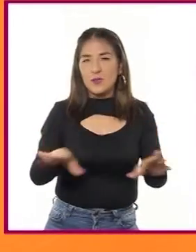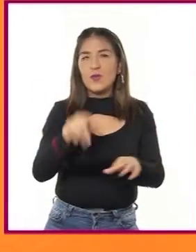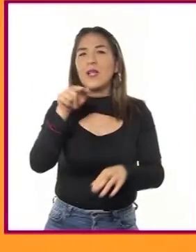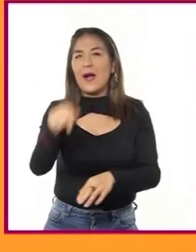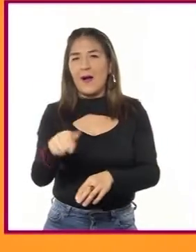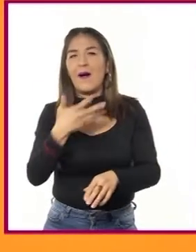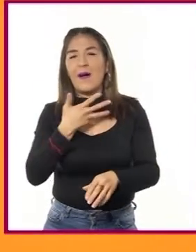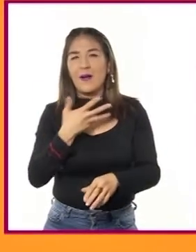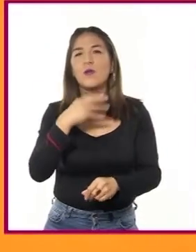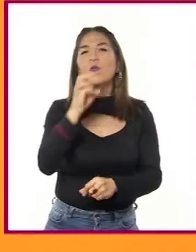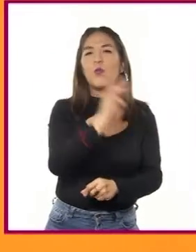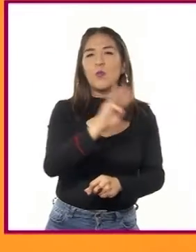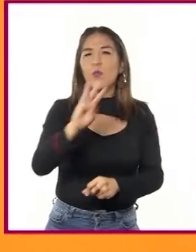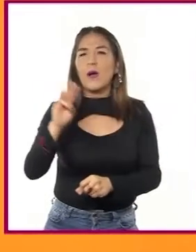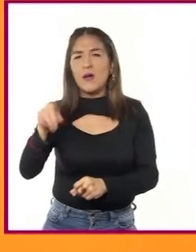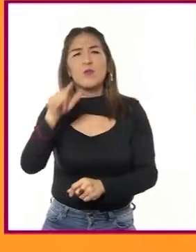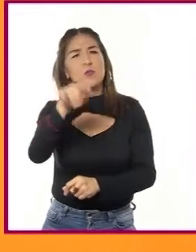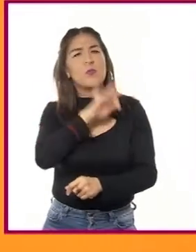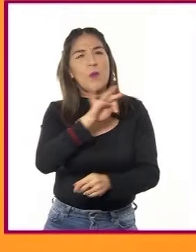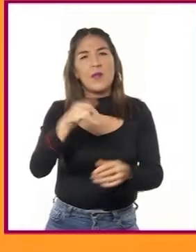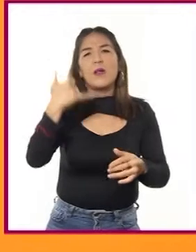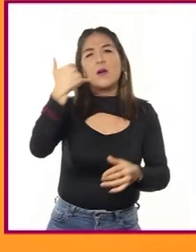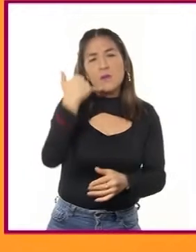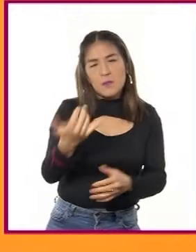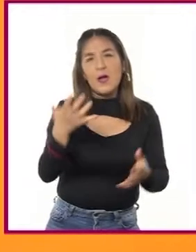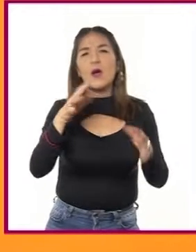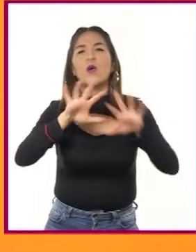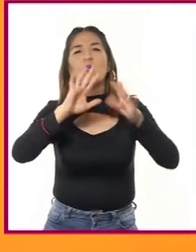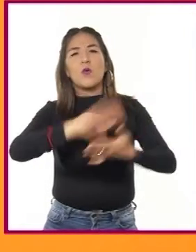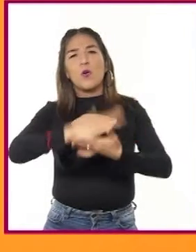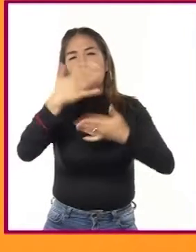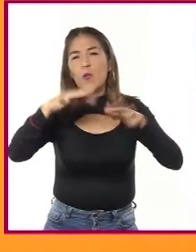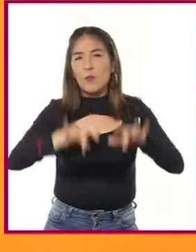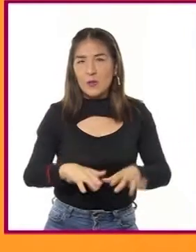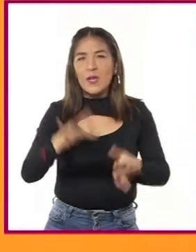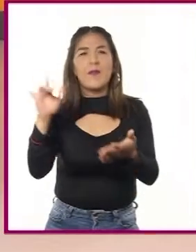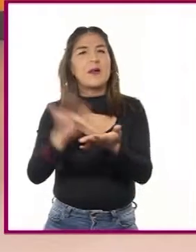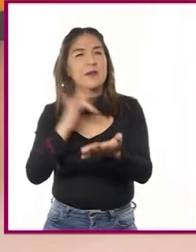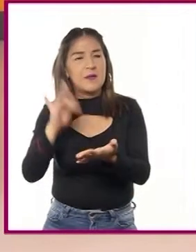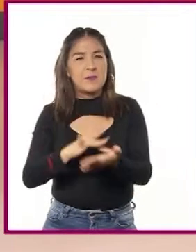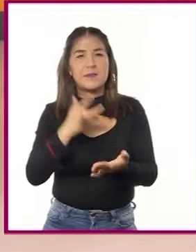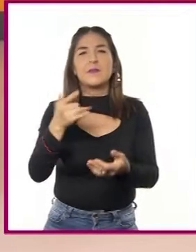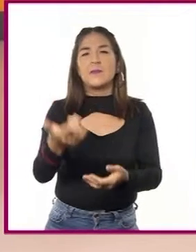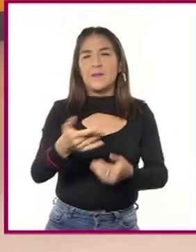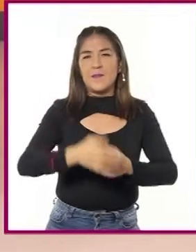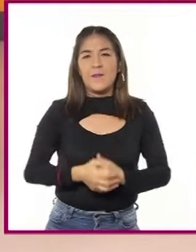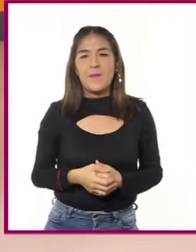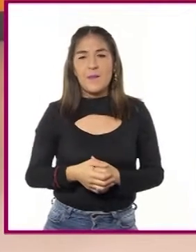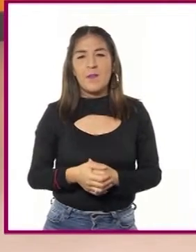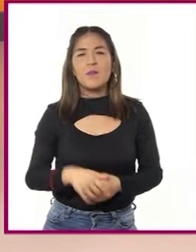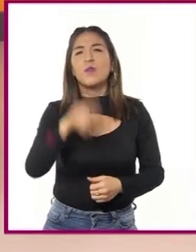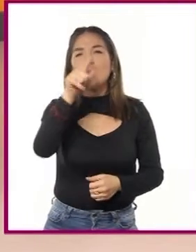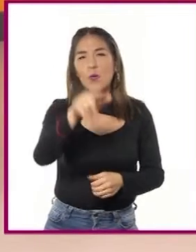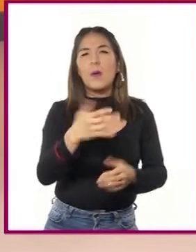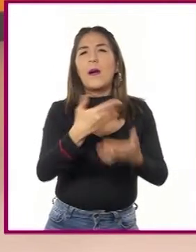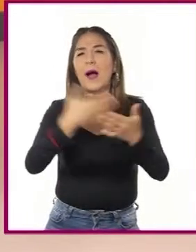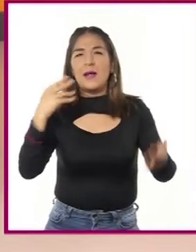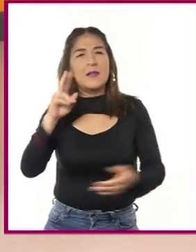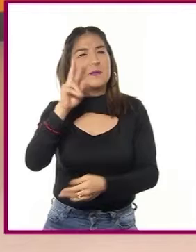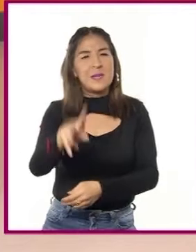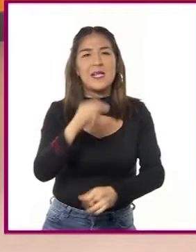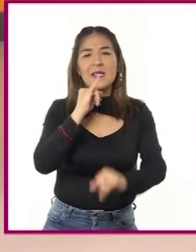podemos consultar a través de dispositivos como la computadora, tableta o celular. ¿Alguna vez han visto en la